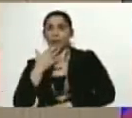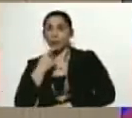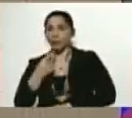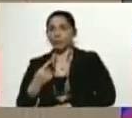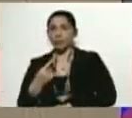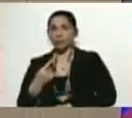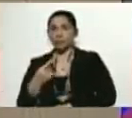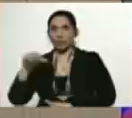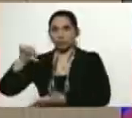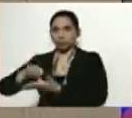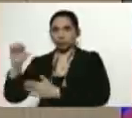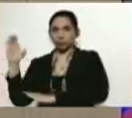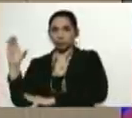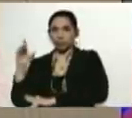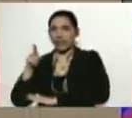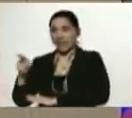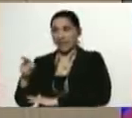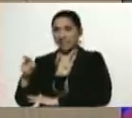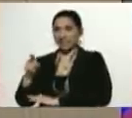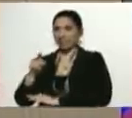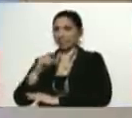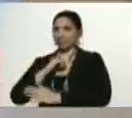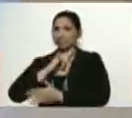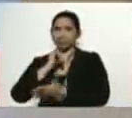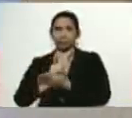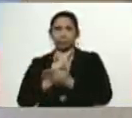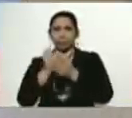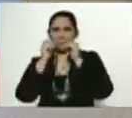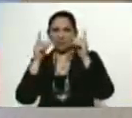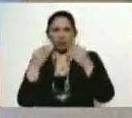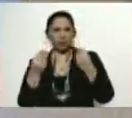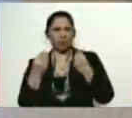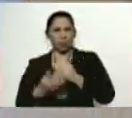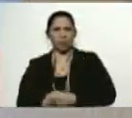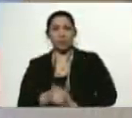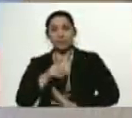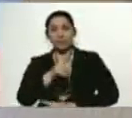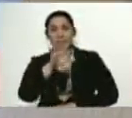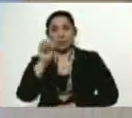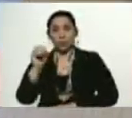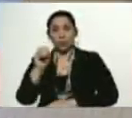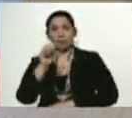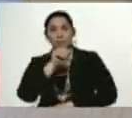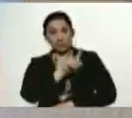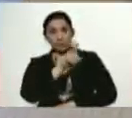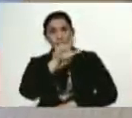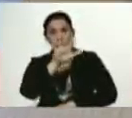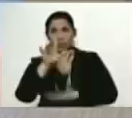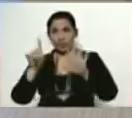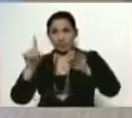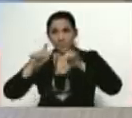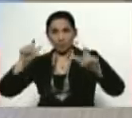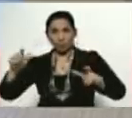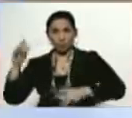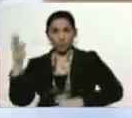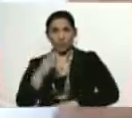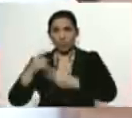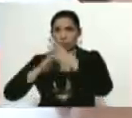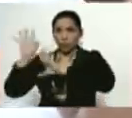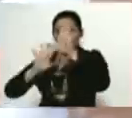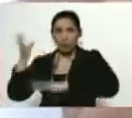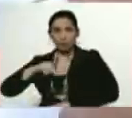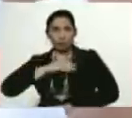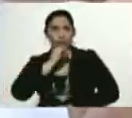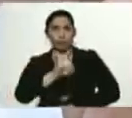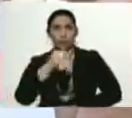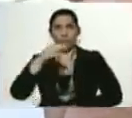Conclusión, un subregistro tremendo, porque es impresionante. Mire, de los 156 casos que estamos